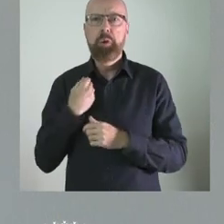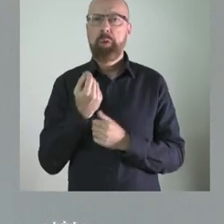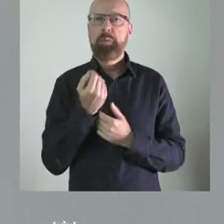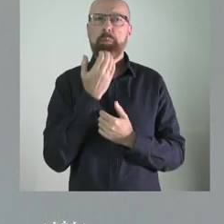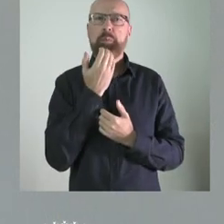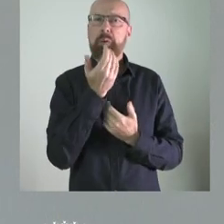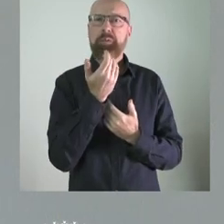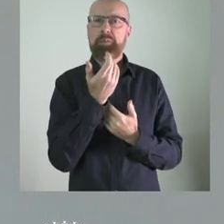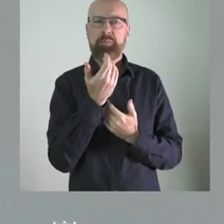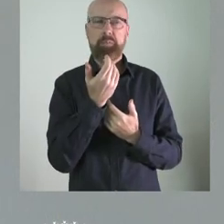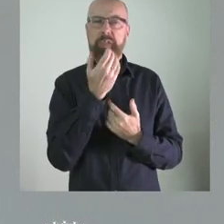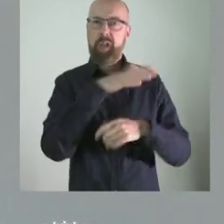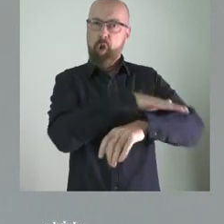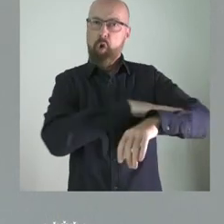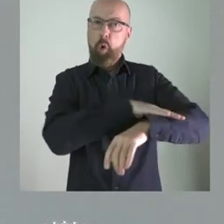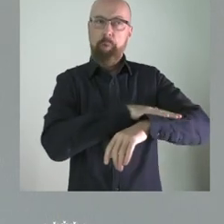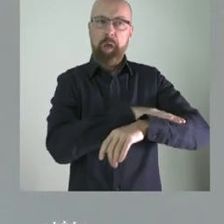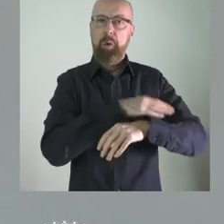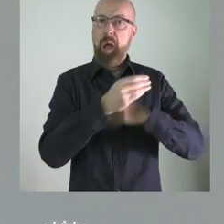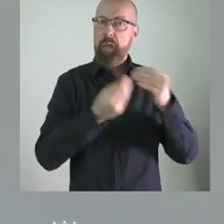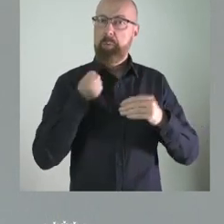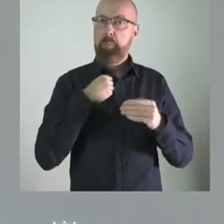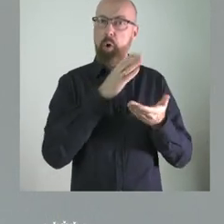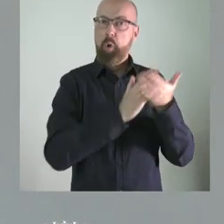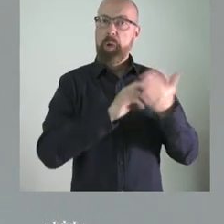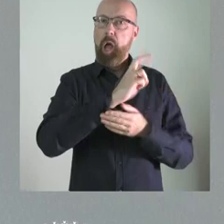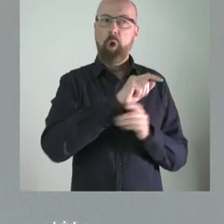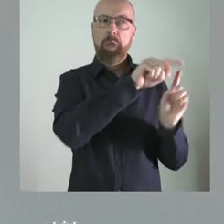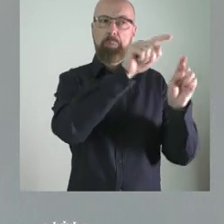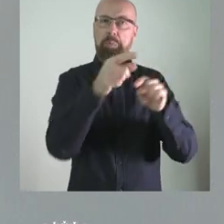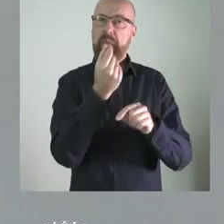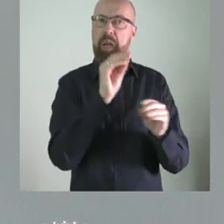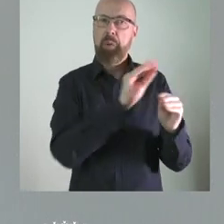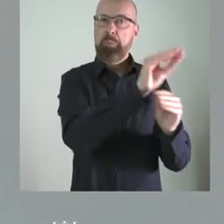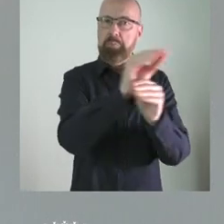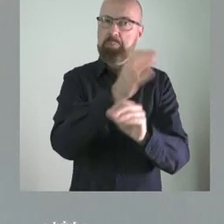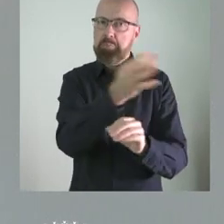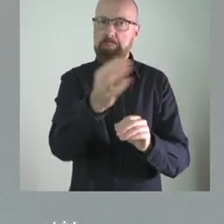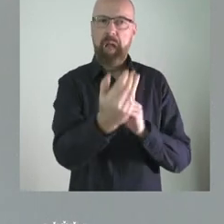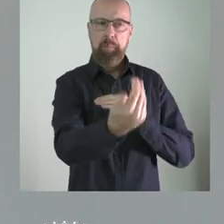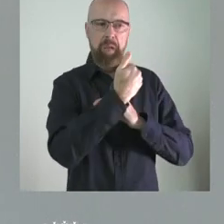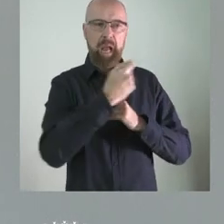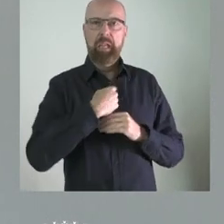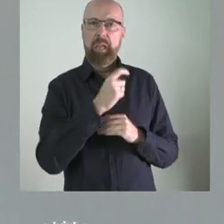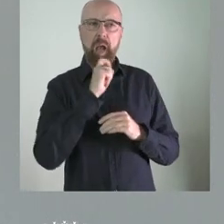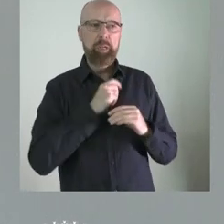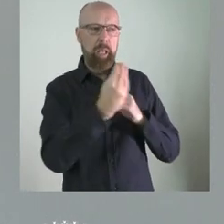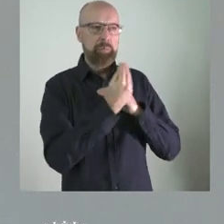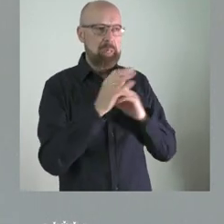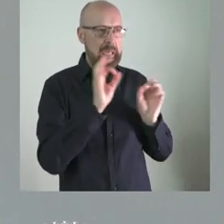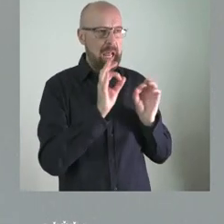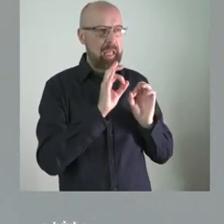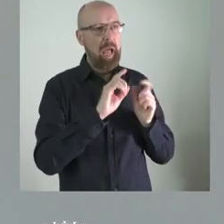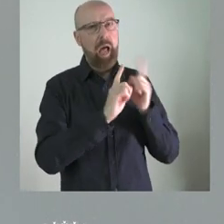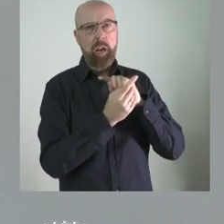que el gobierno vaya a otras comunidades autónomas anunciando inversiones y venga Castilla y león sin anuncio de inversiones y siempre con